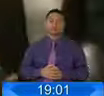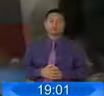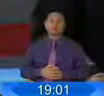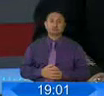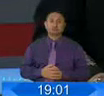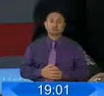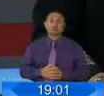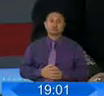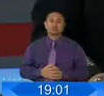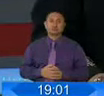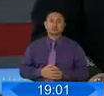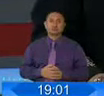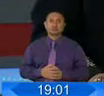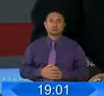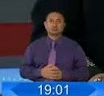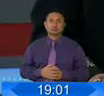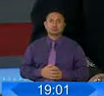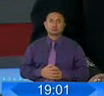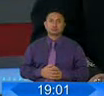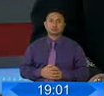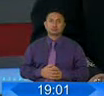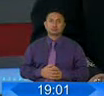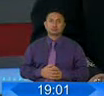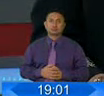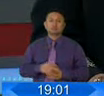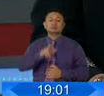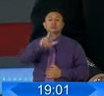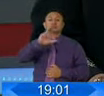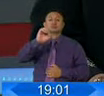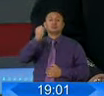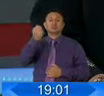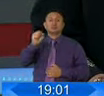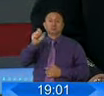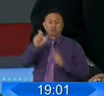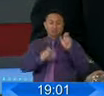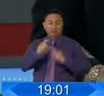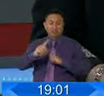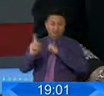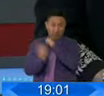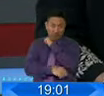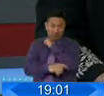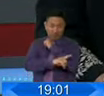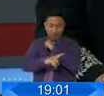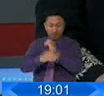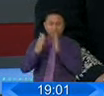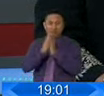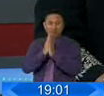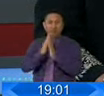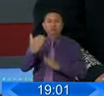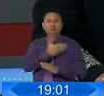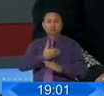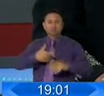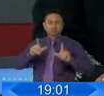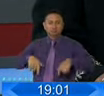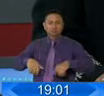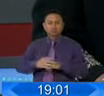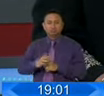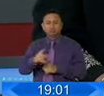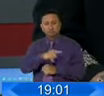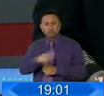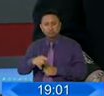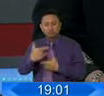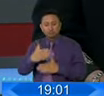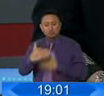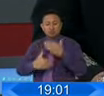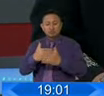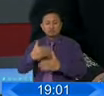Romero. Sentenciados por los hechos del 30S pedirán intervención del presidente de la República, Lenín Moreno, para que los